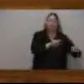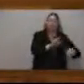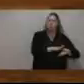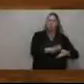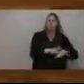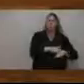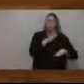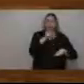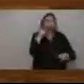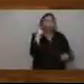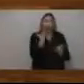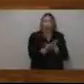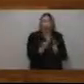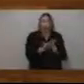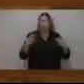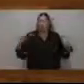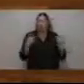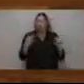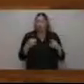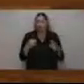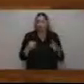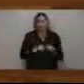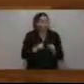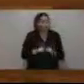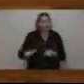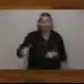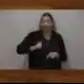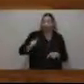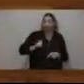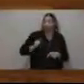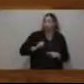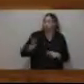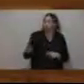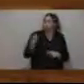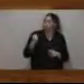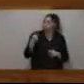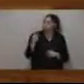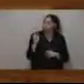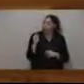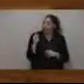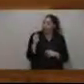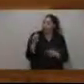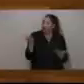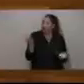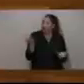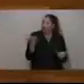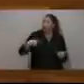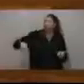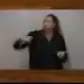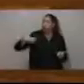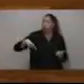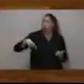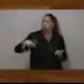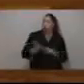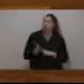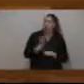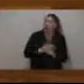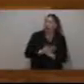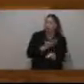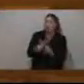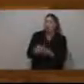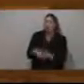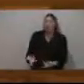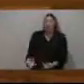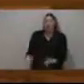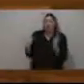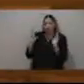demuestra es aparentemente un abuso de poder. En una casa, en una vivienda, en un particular, cualquiera de nosotros, tenemos que solicitar una autorización para